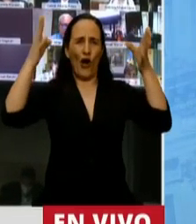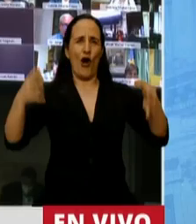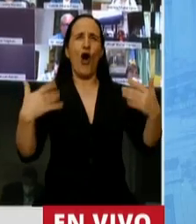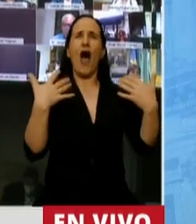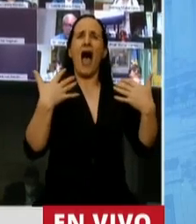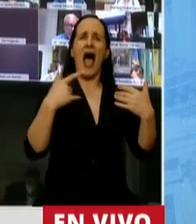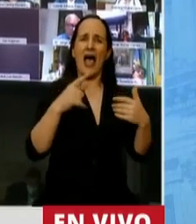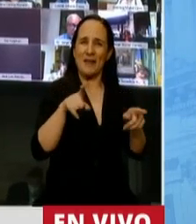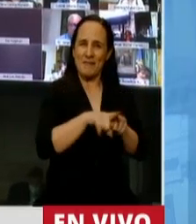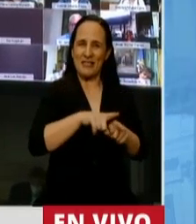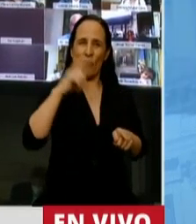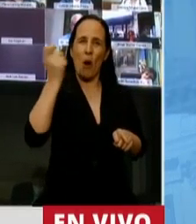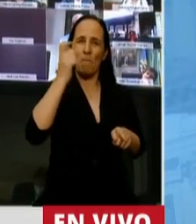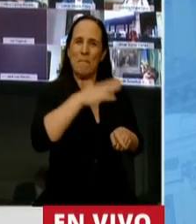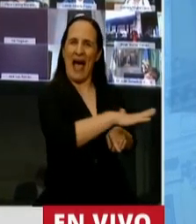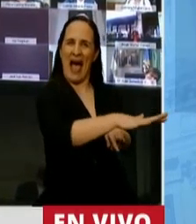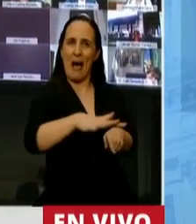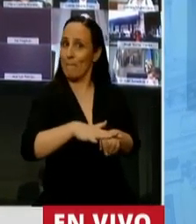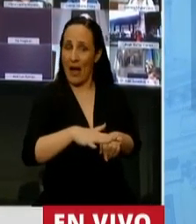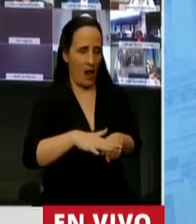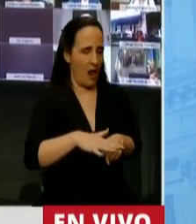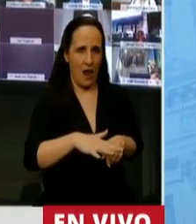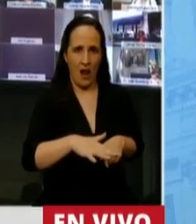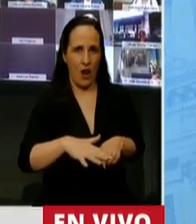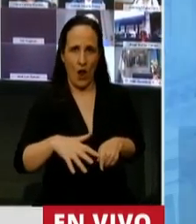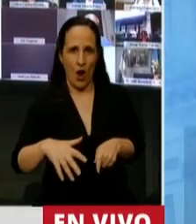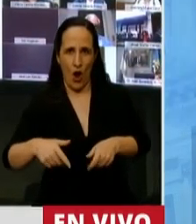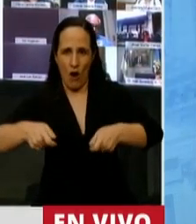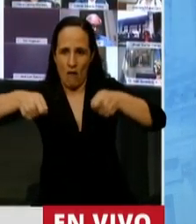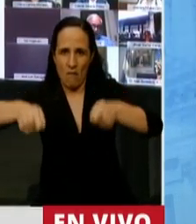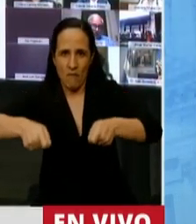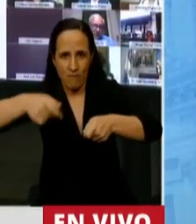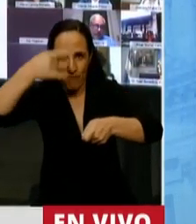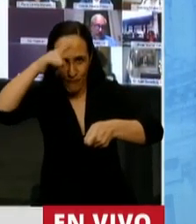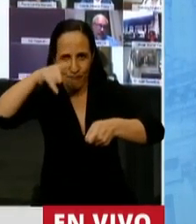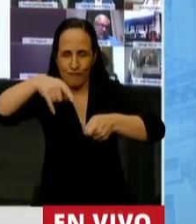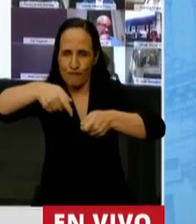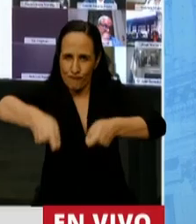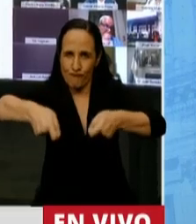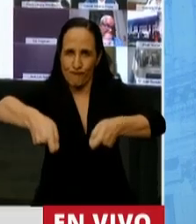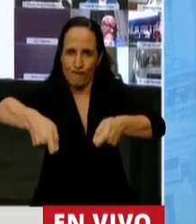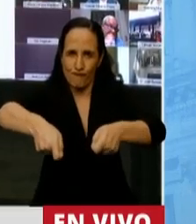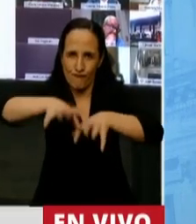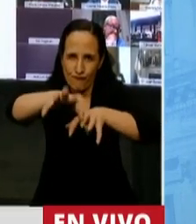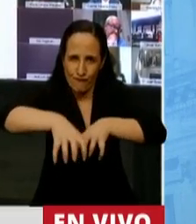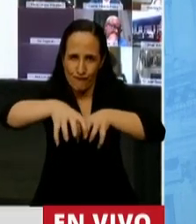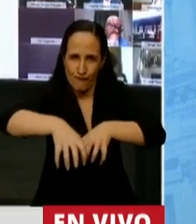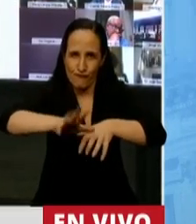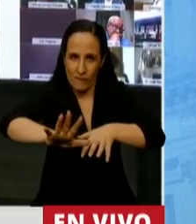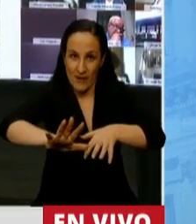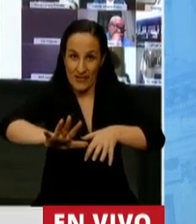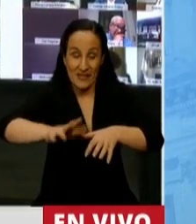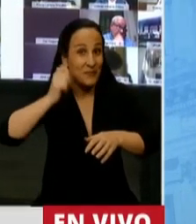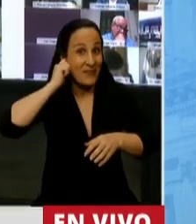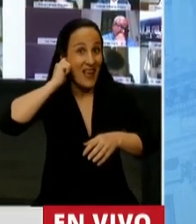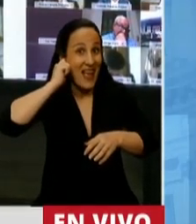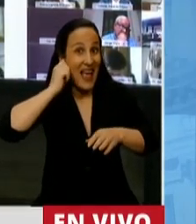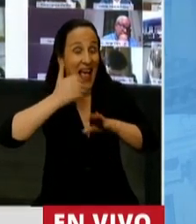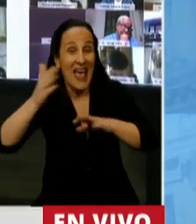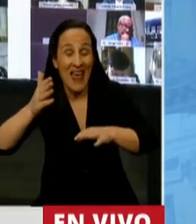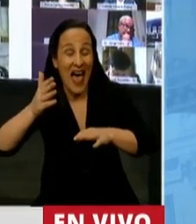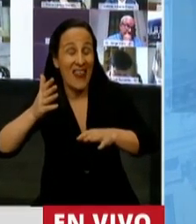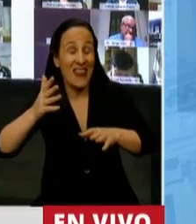pampa húmeda. No, señor, con carro y yunta de buey. Esas personas llegan a una edad y no pueden más,